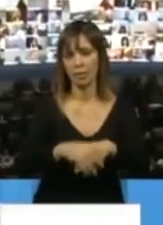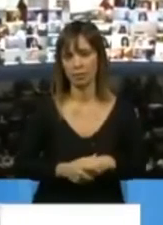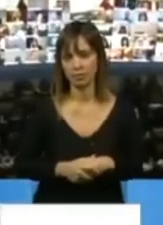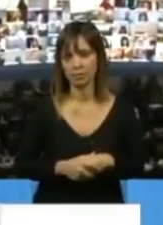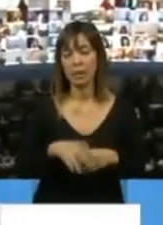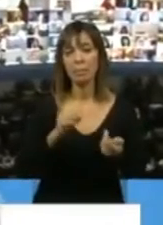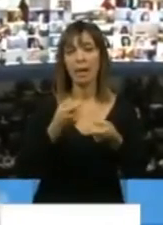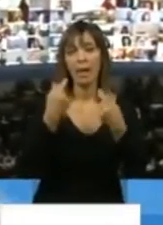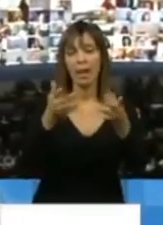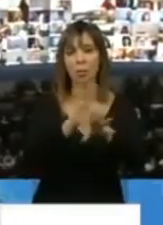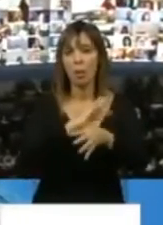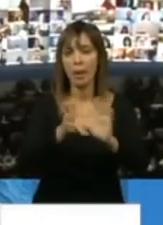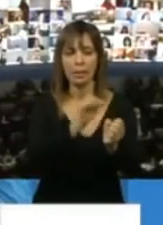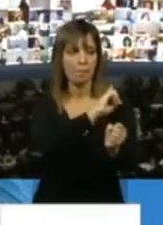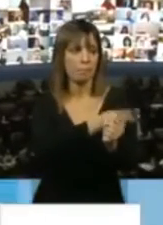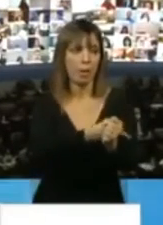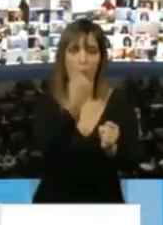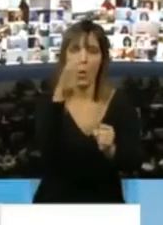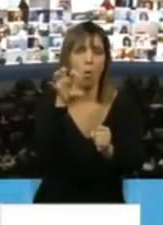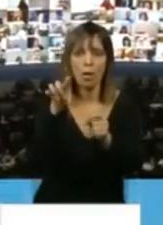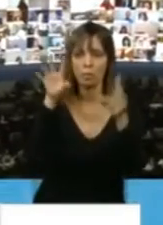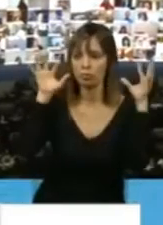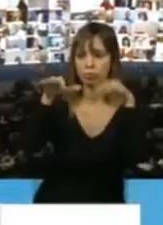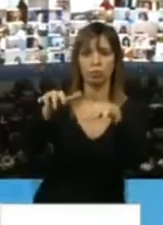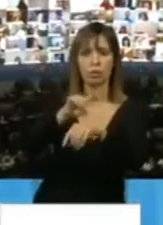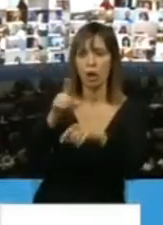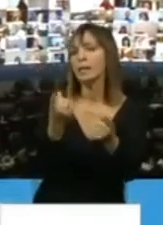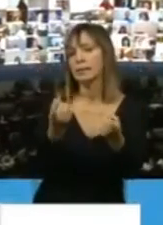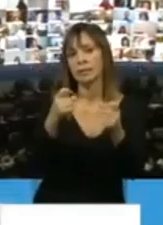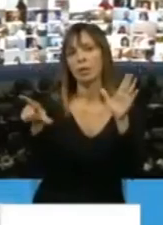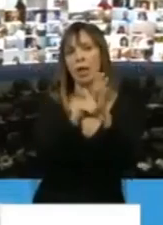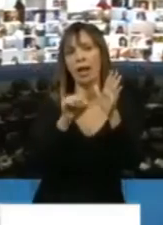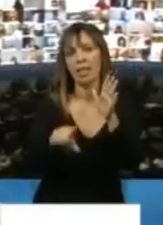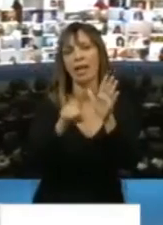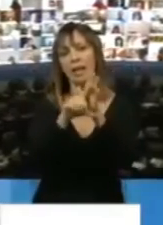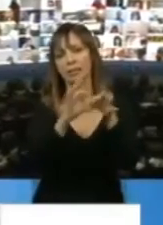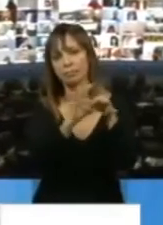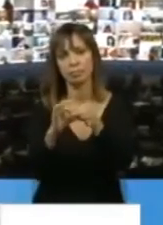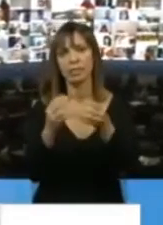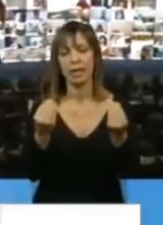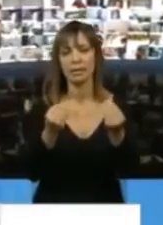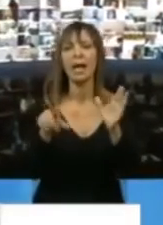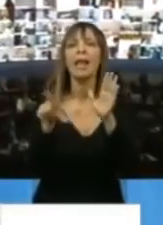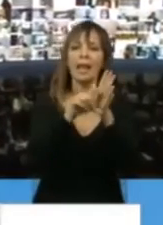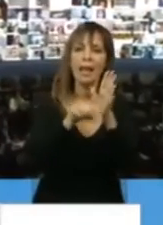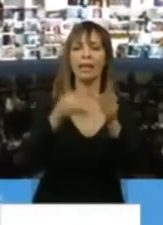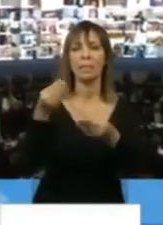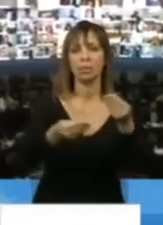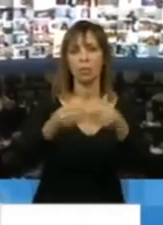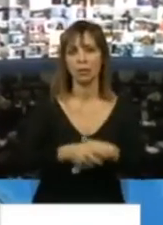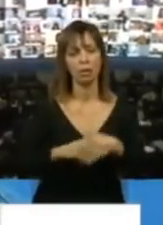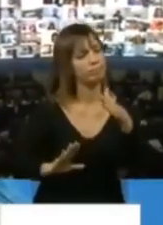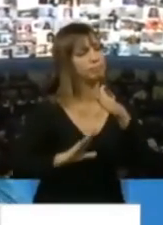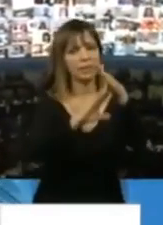descentralización de las arcas del gobierno central es necesario tratar la ley de leyes que es la ley de presupuesto que